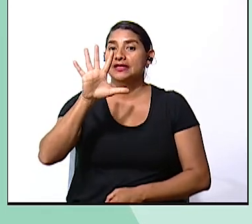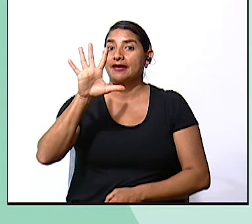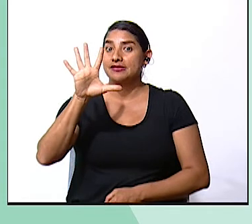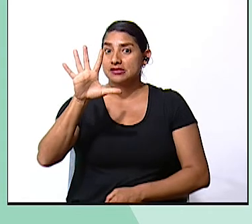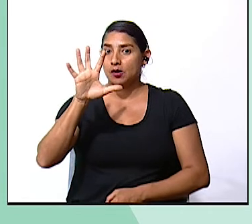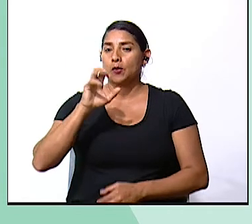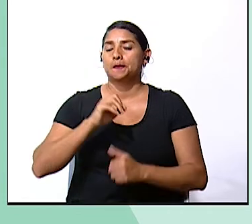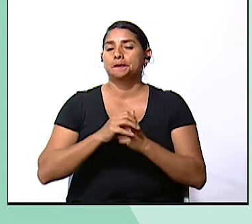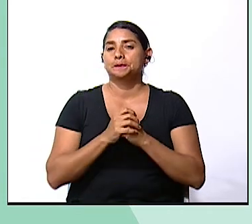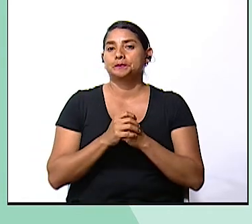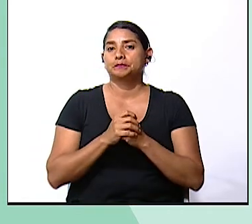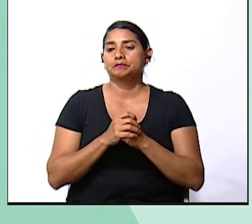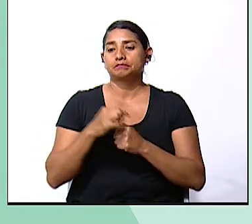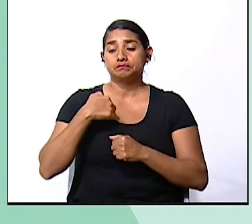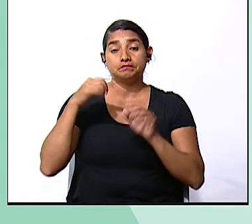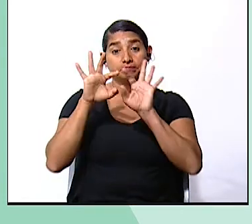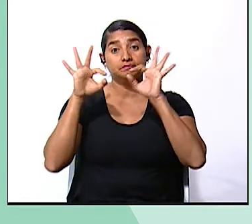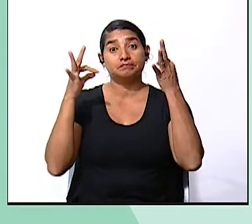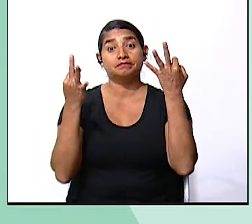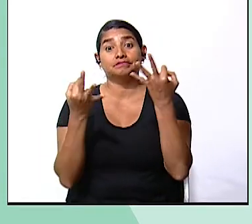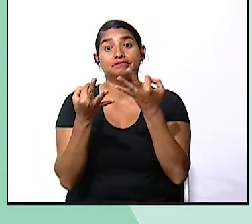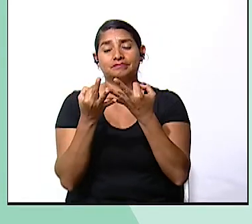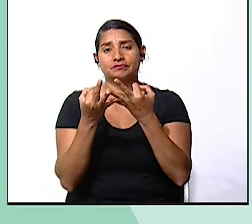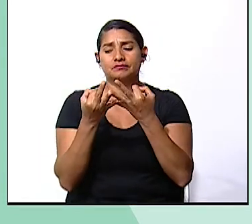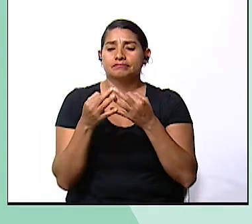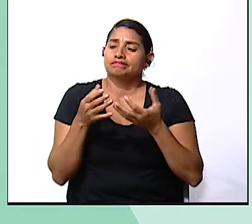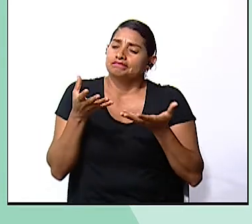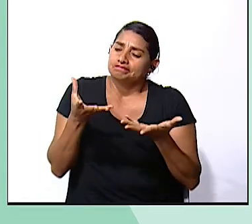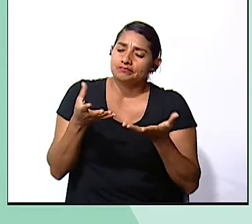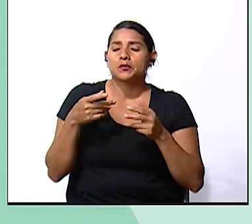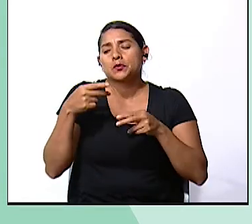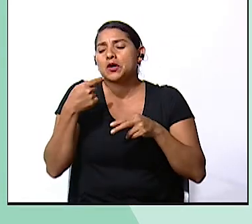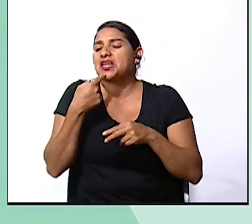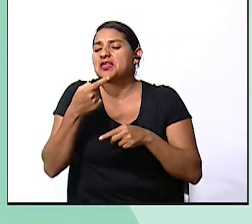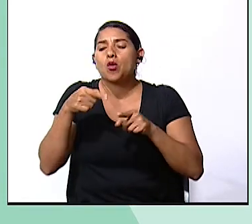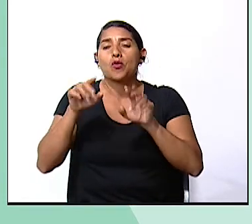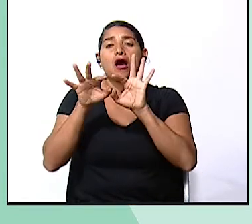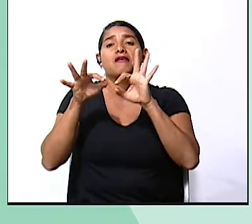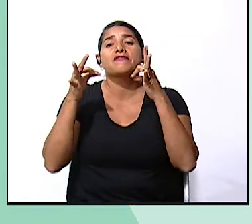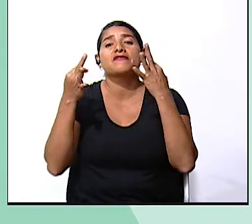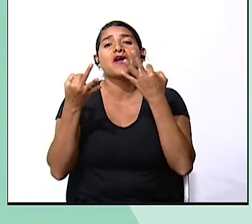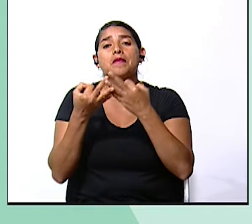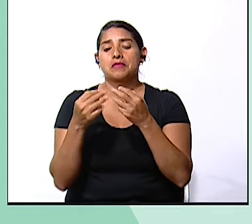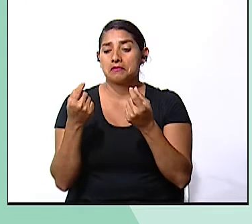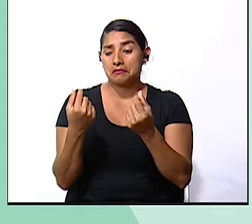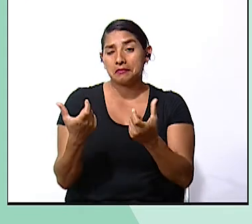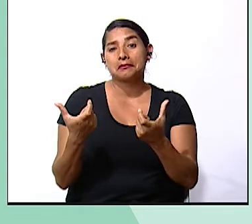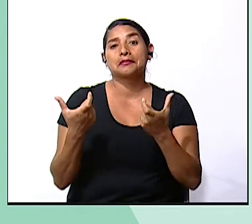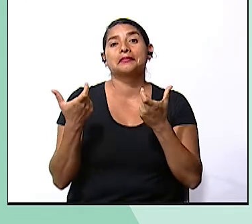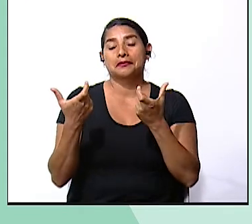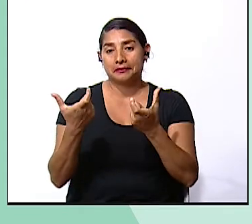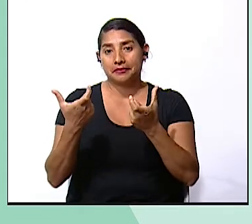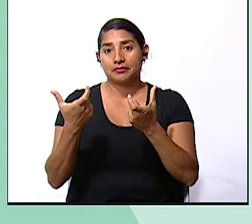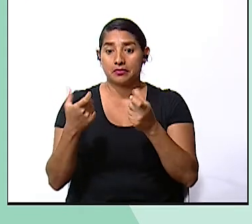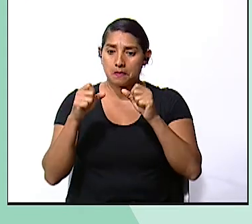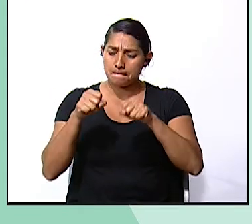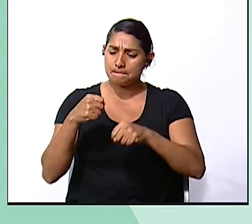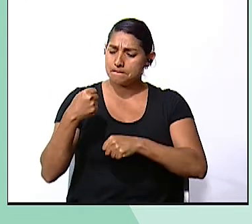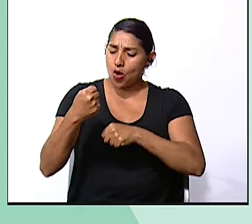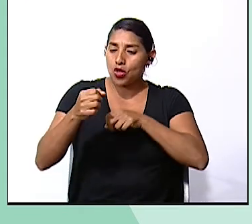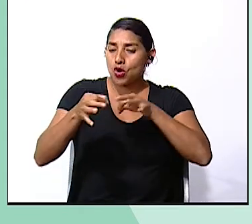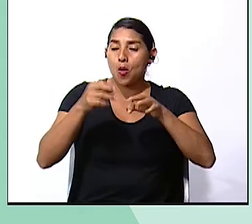1785. Mi familia era lo que llamarían hoy una familia adinerada y